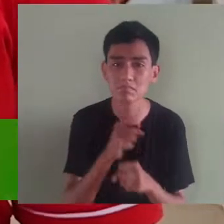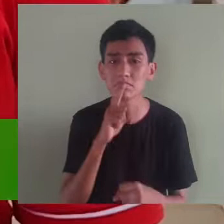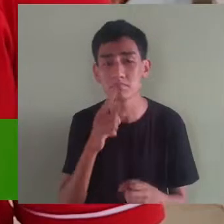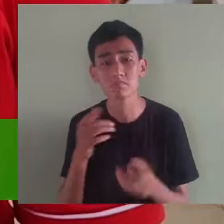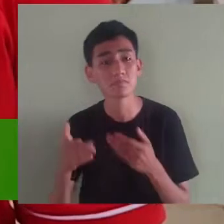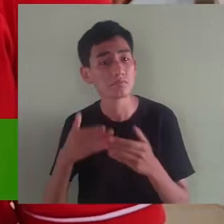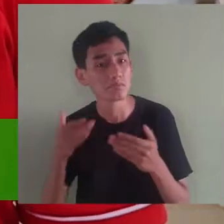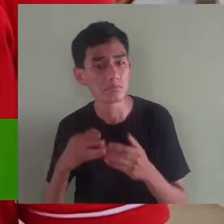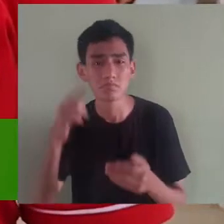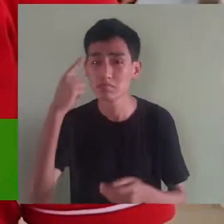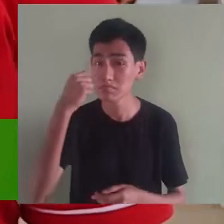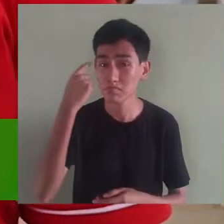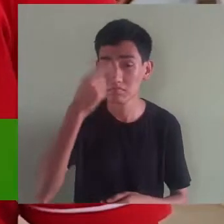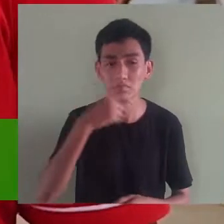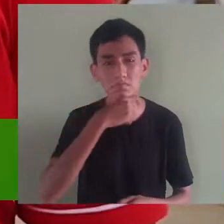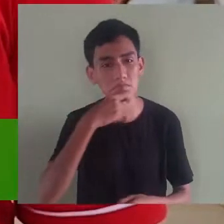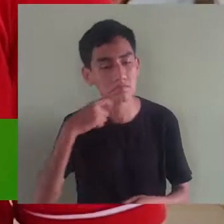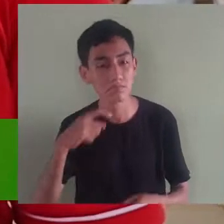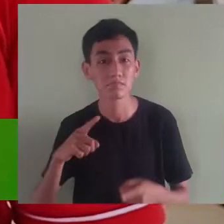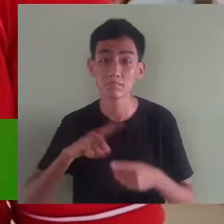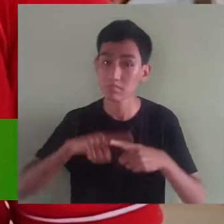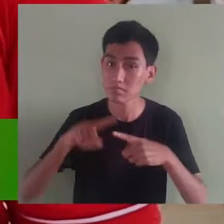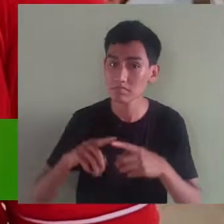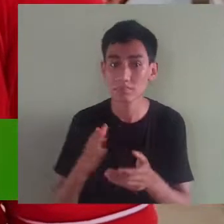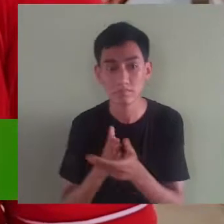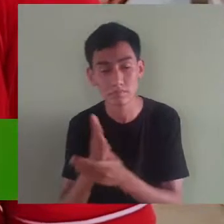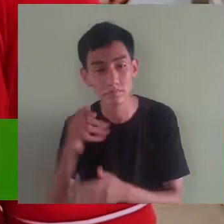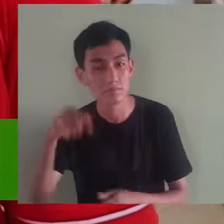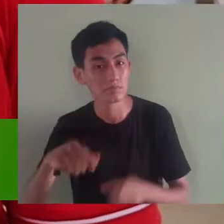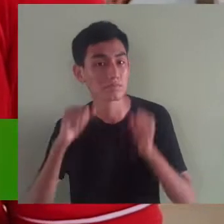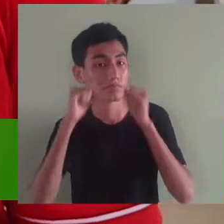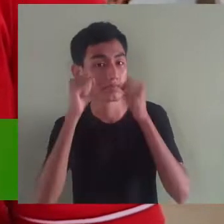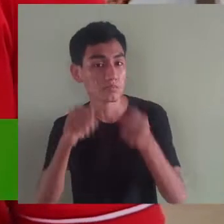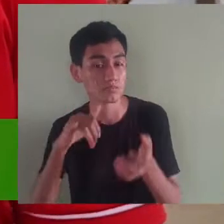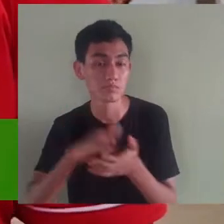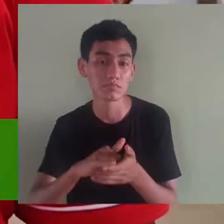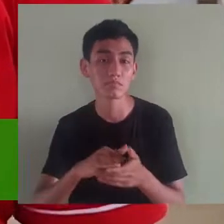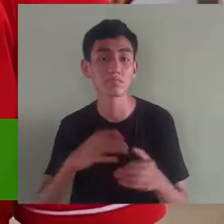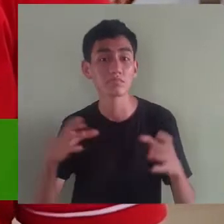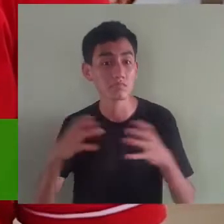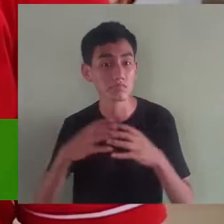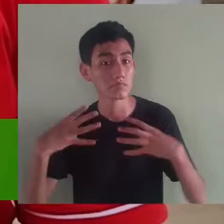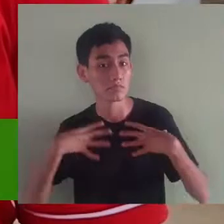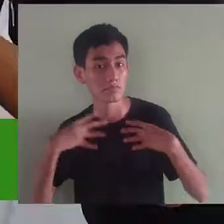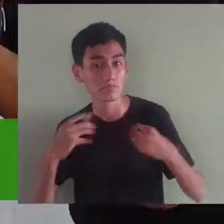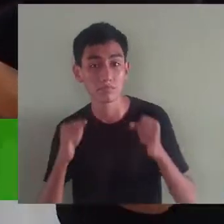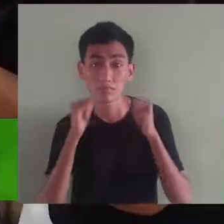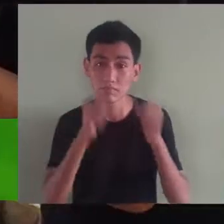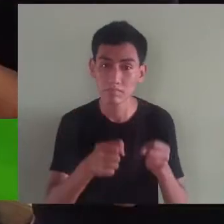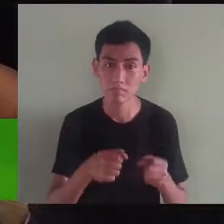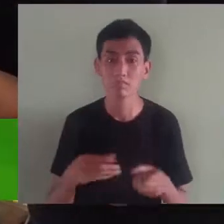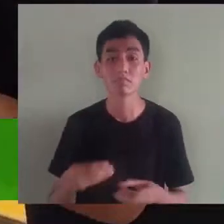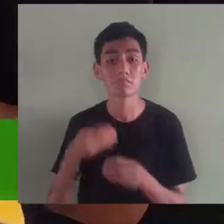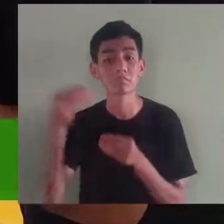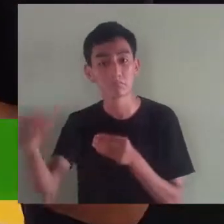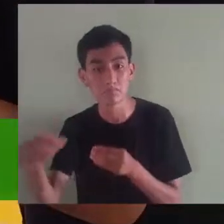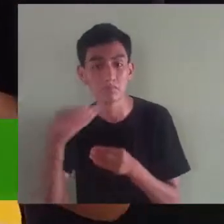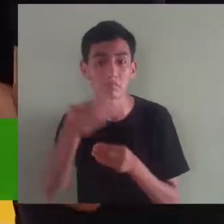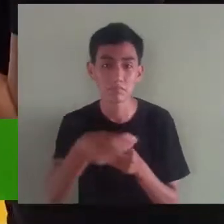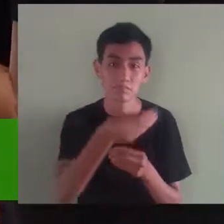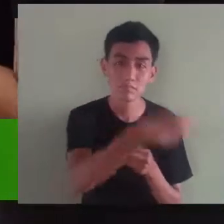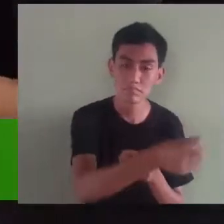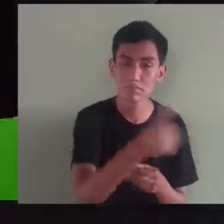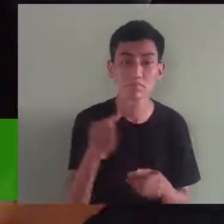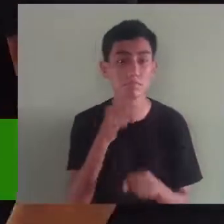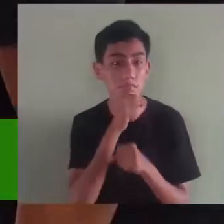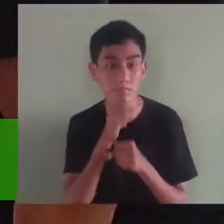que se reseque los ojos. Entonces a través de esta donación que nos está haciendo la Direza, estamos entregando a los adultos mayores para